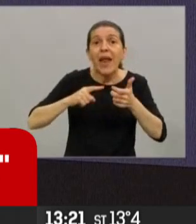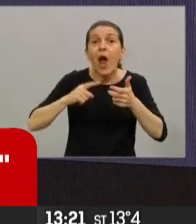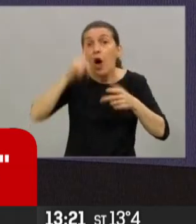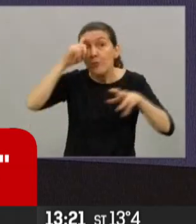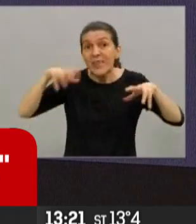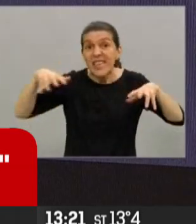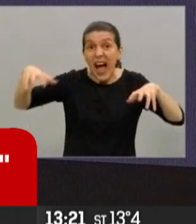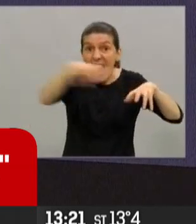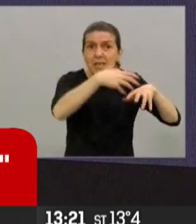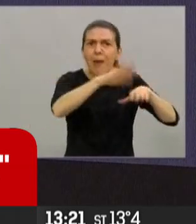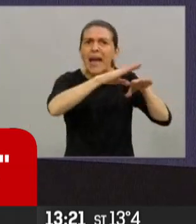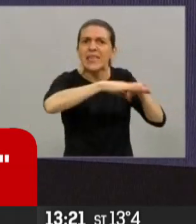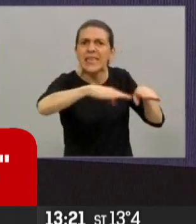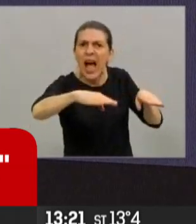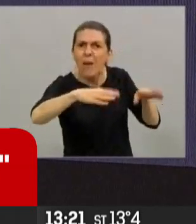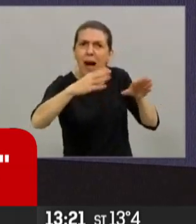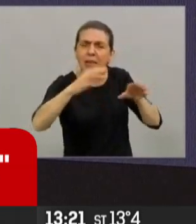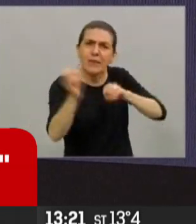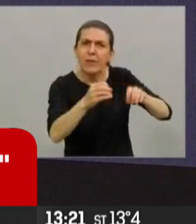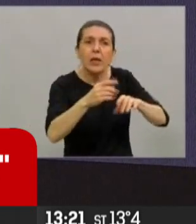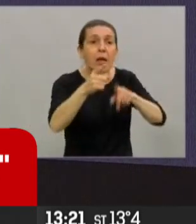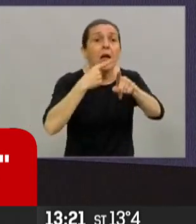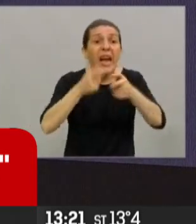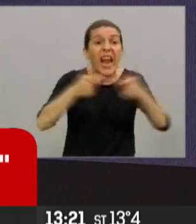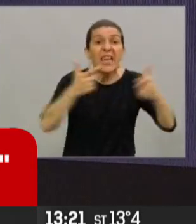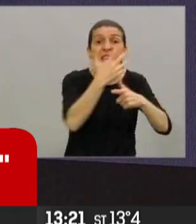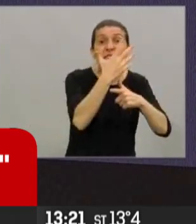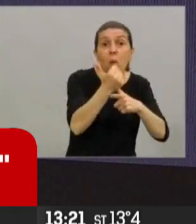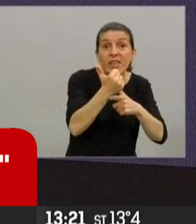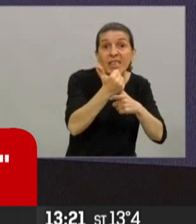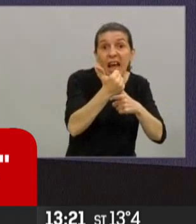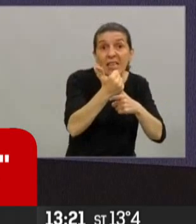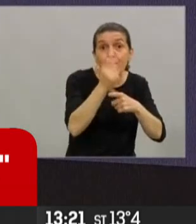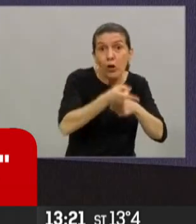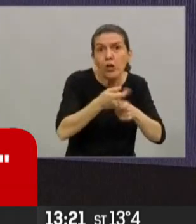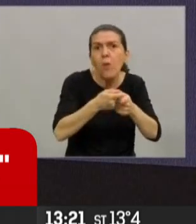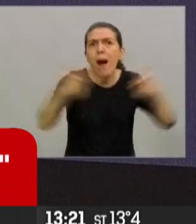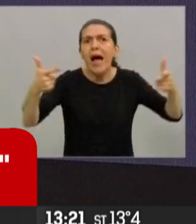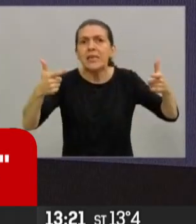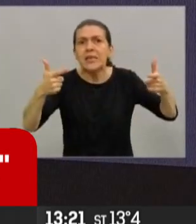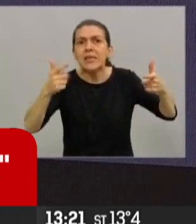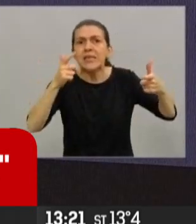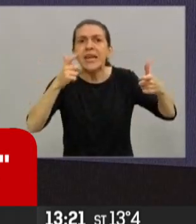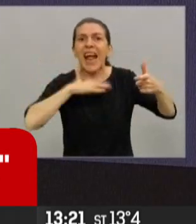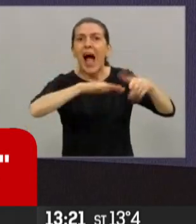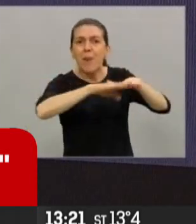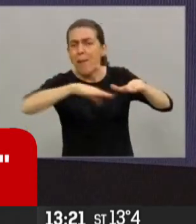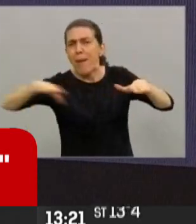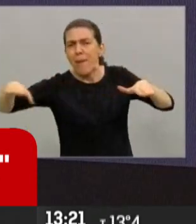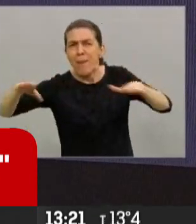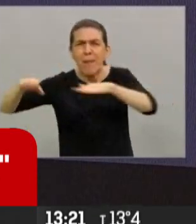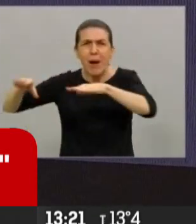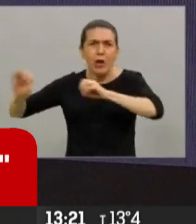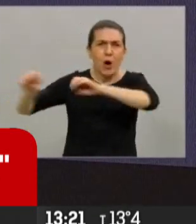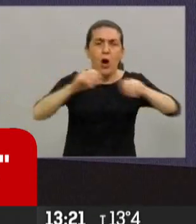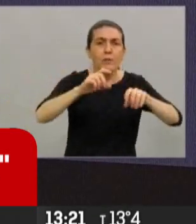camas creció del 56 al 64% en todo el área metropolitana de Buenos Aires. Pero,